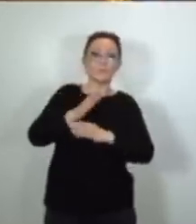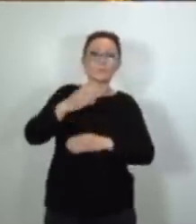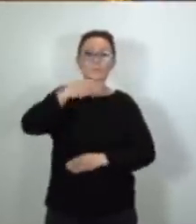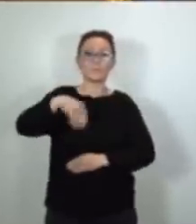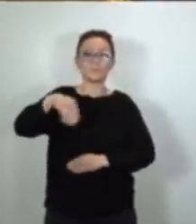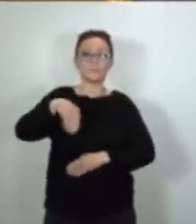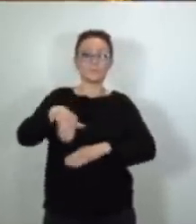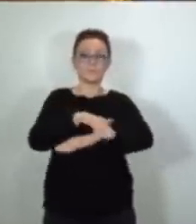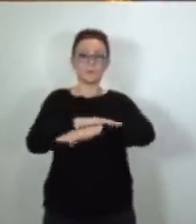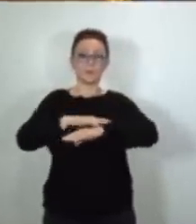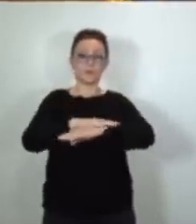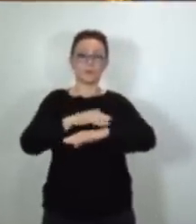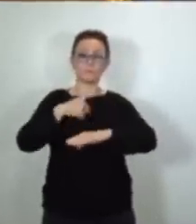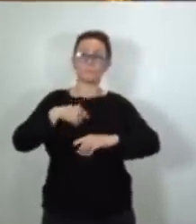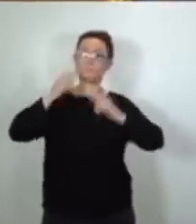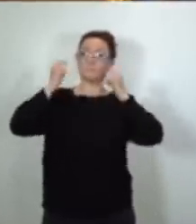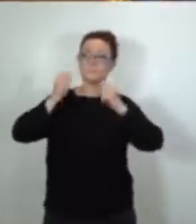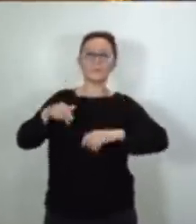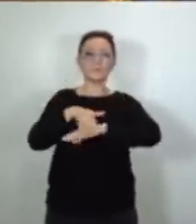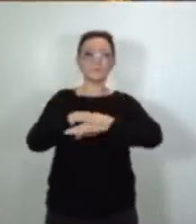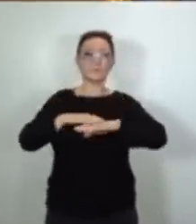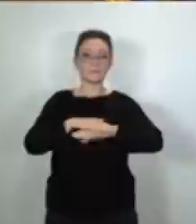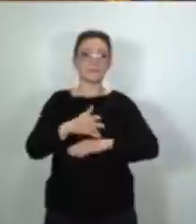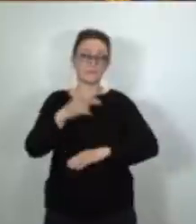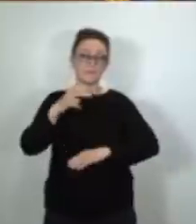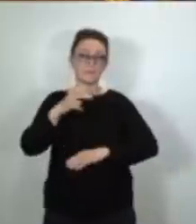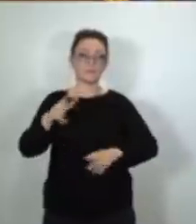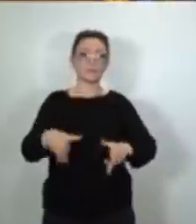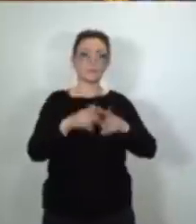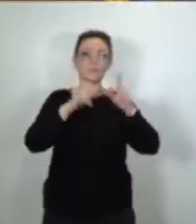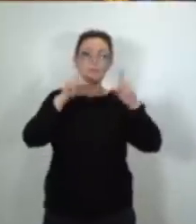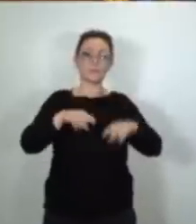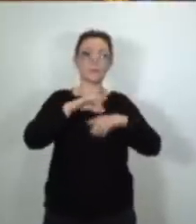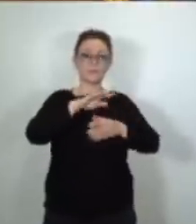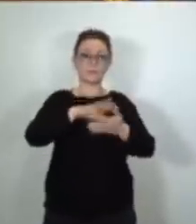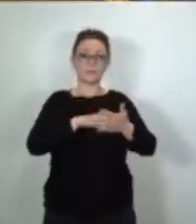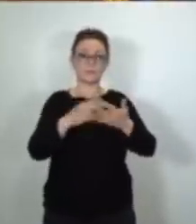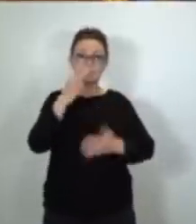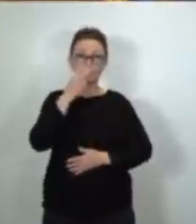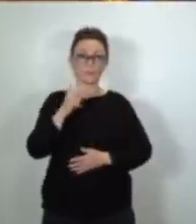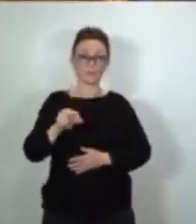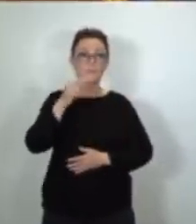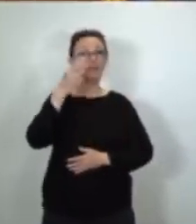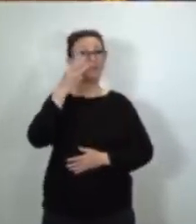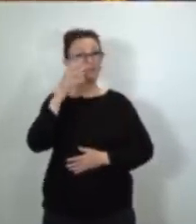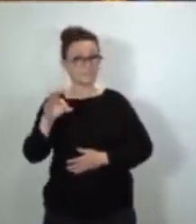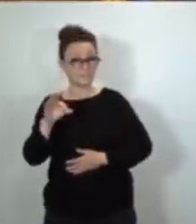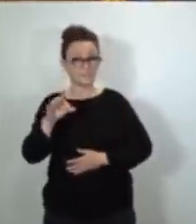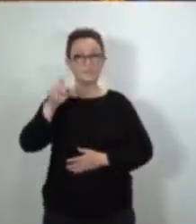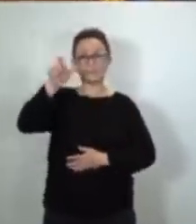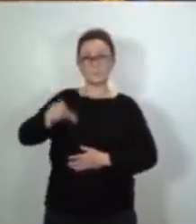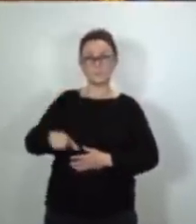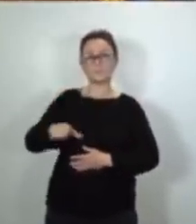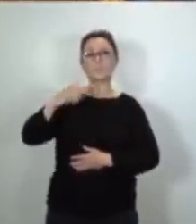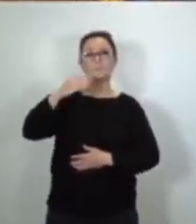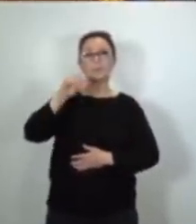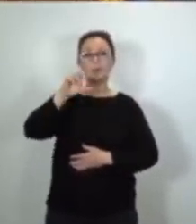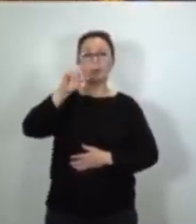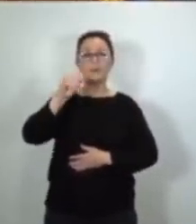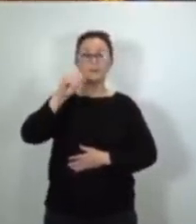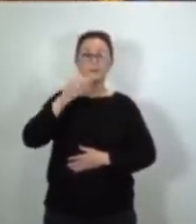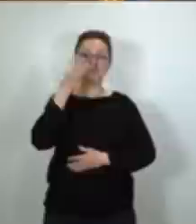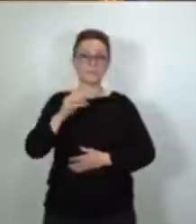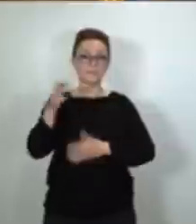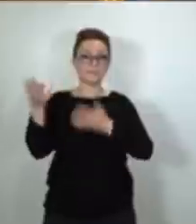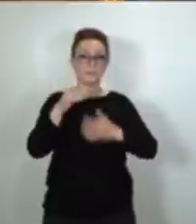Gobierno, vengo en nombrar ministra de Derechos Sociales y Agenda 2030 a doña Ione Belarra Urteaga, dado en Madrid el 30